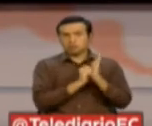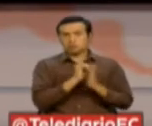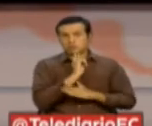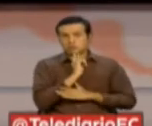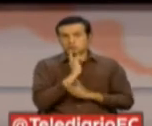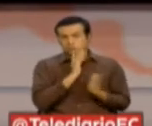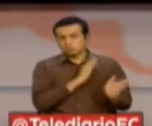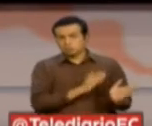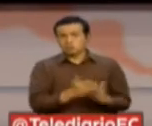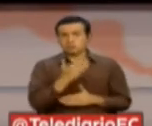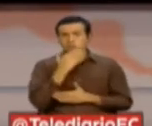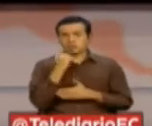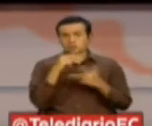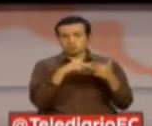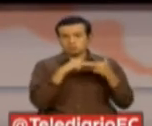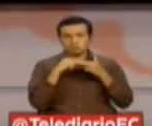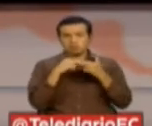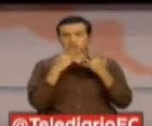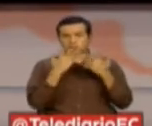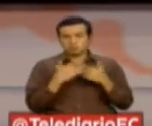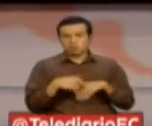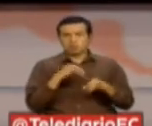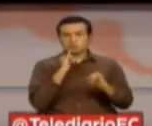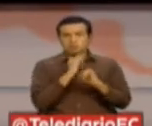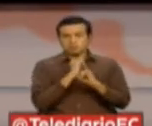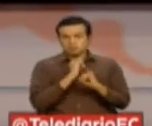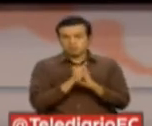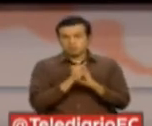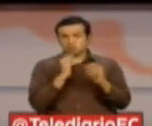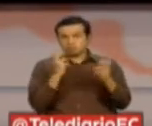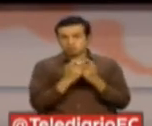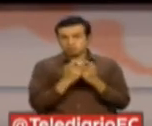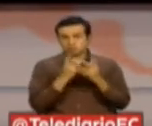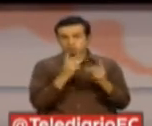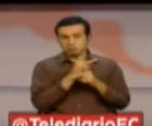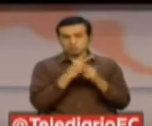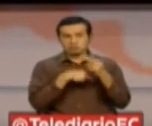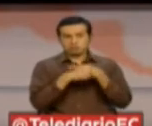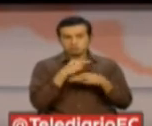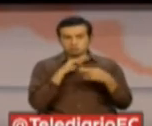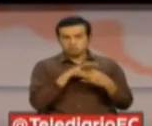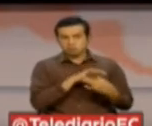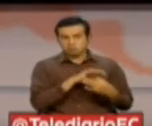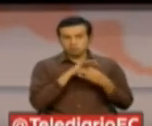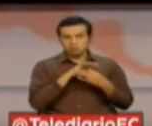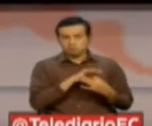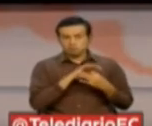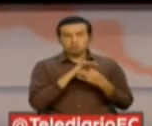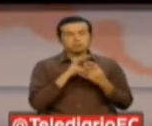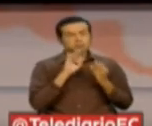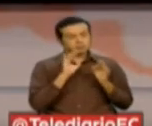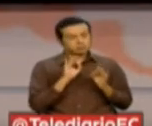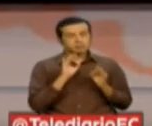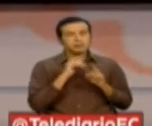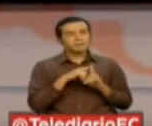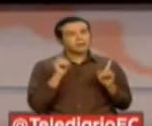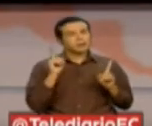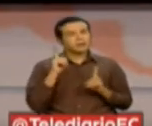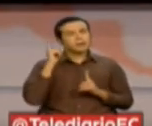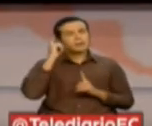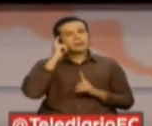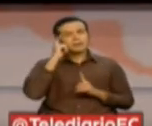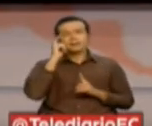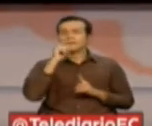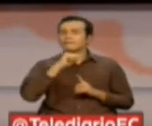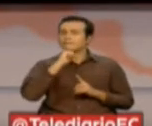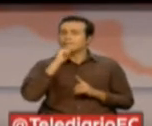enmarcadas en mejorar la relación recomponer la institucionalidad a través del consejo de cómo es inversiones y demás pero nosotros nos parece